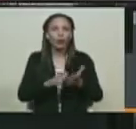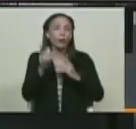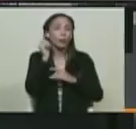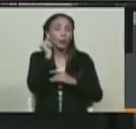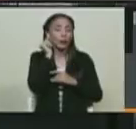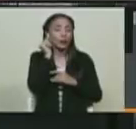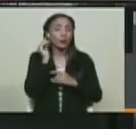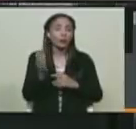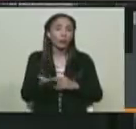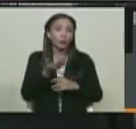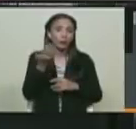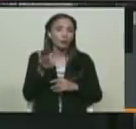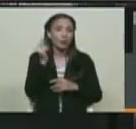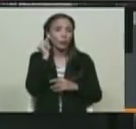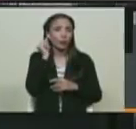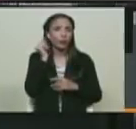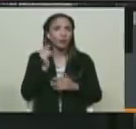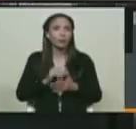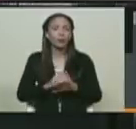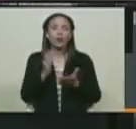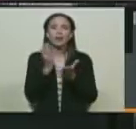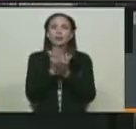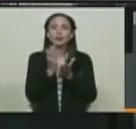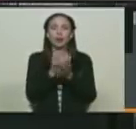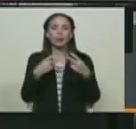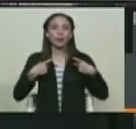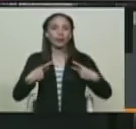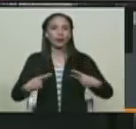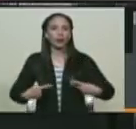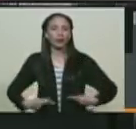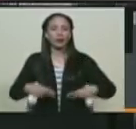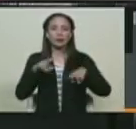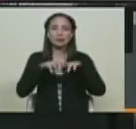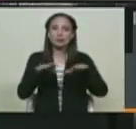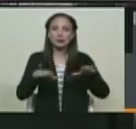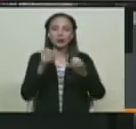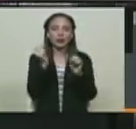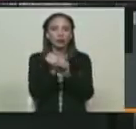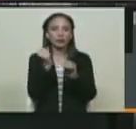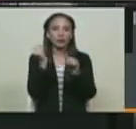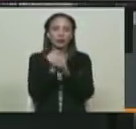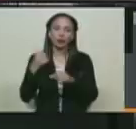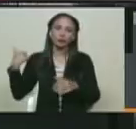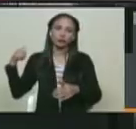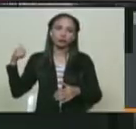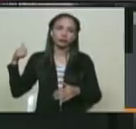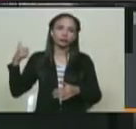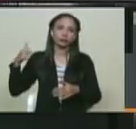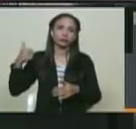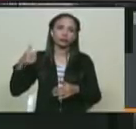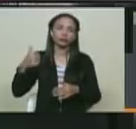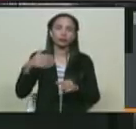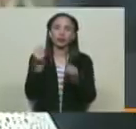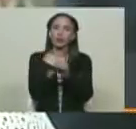todo, que toda su vida, desde niña, trabajaron por su cuenta.